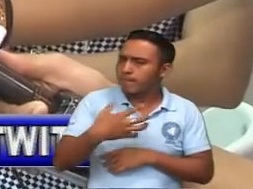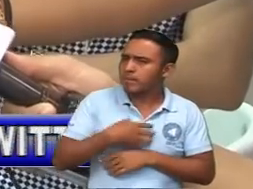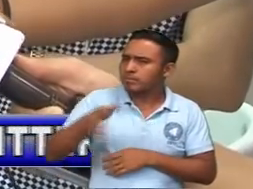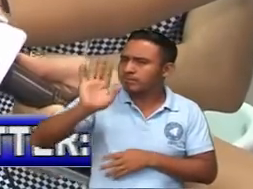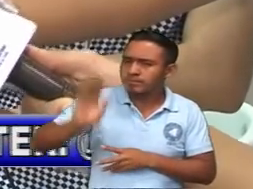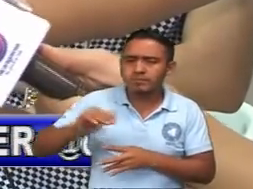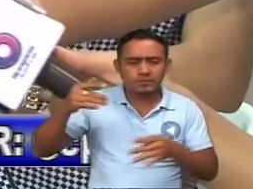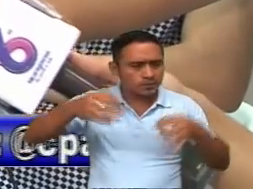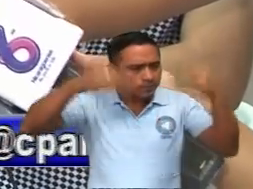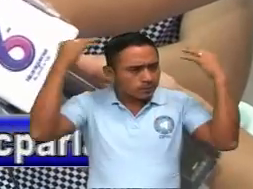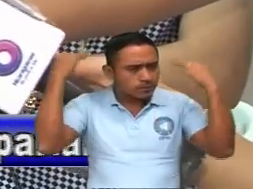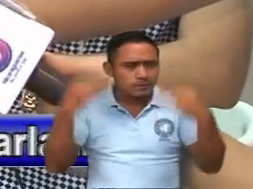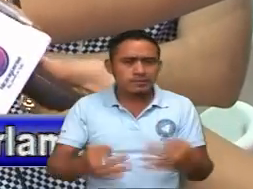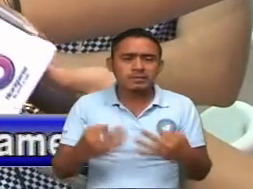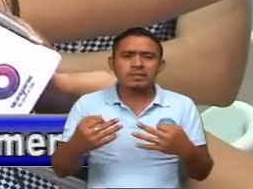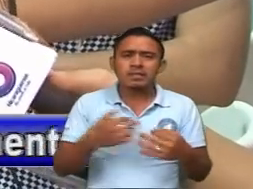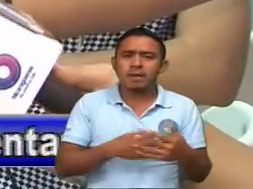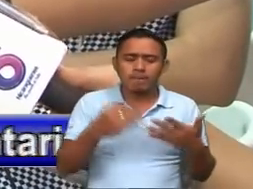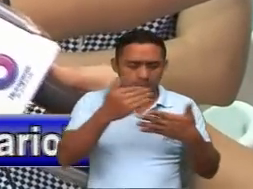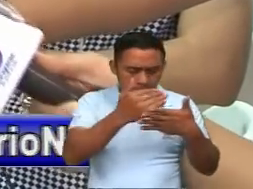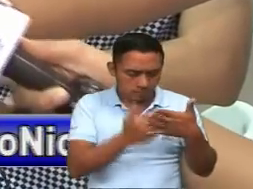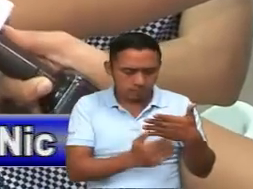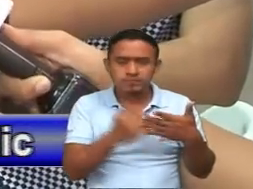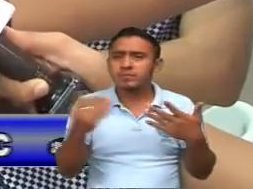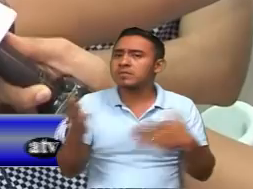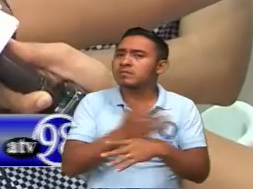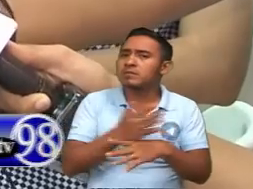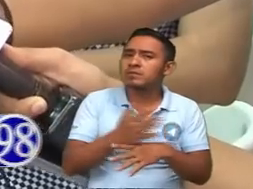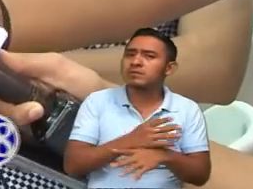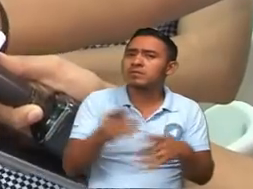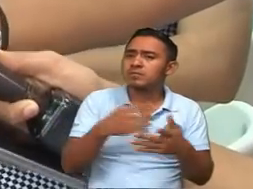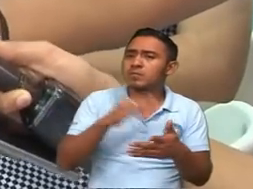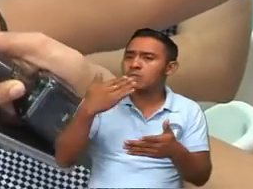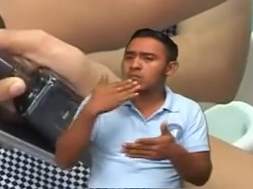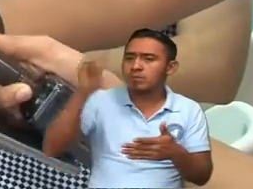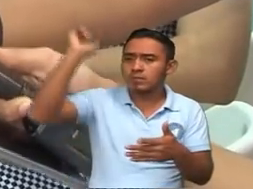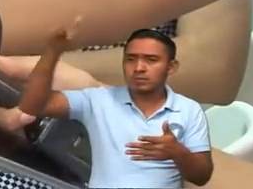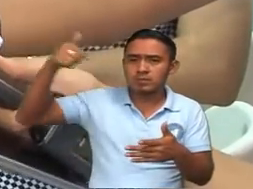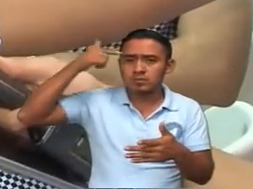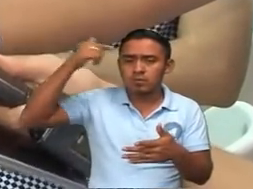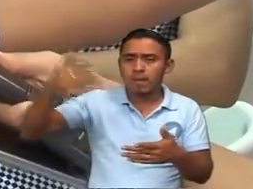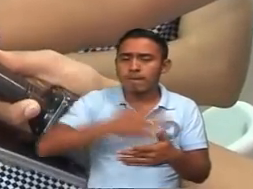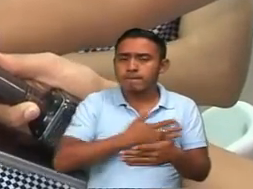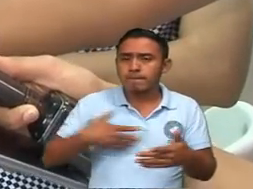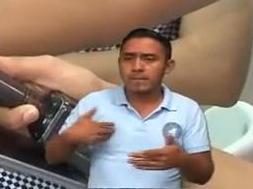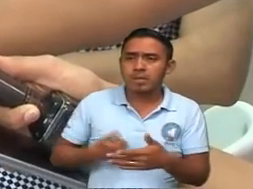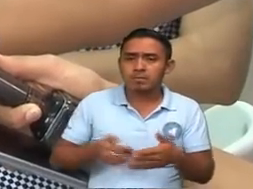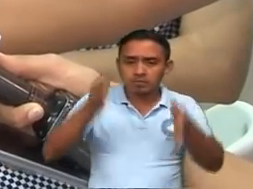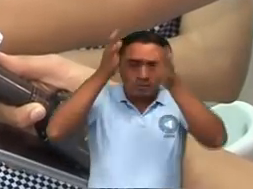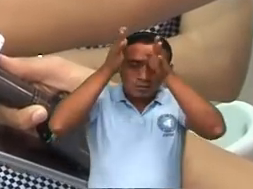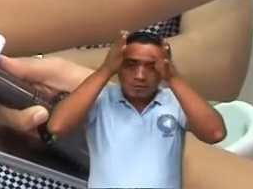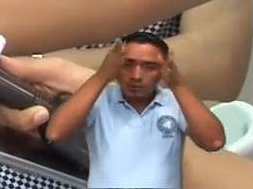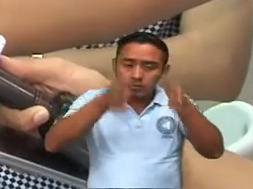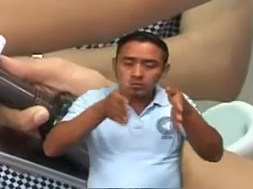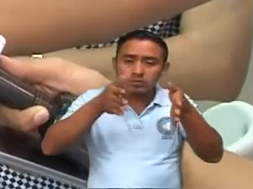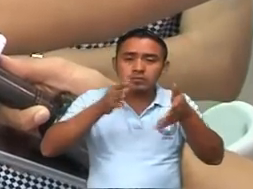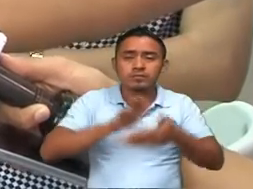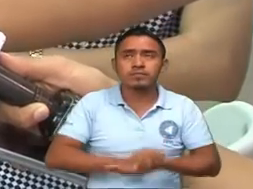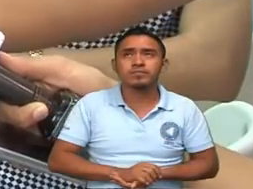propusimos cumplir al pie de la letra las indicaciones de nuestro buen gobierno de mejorar lo que es la calidad de la